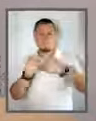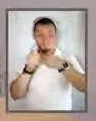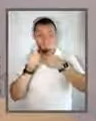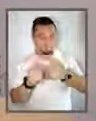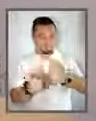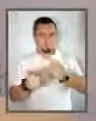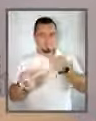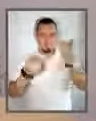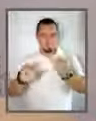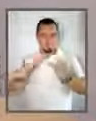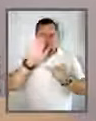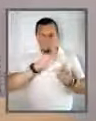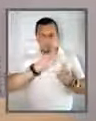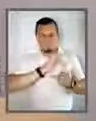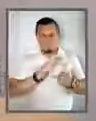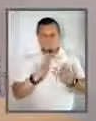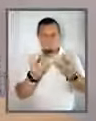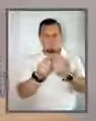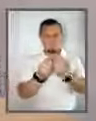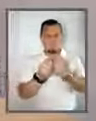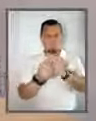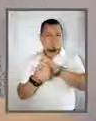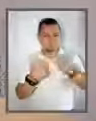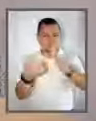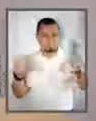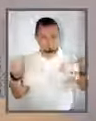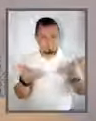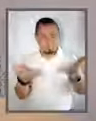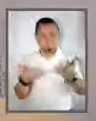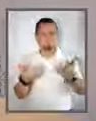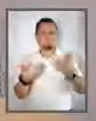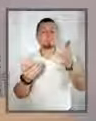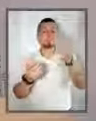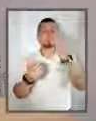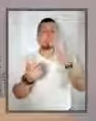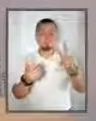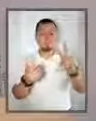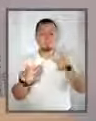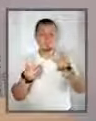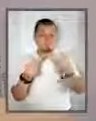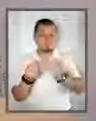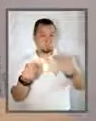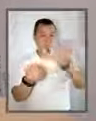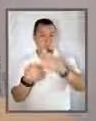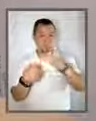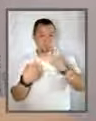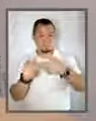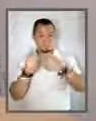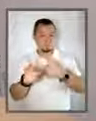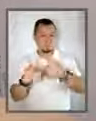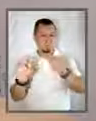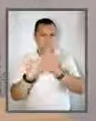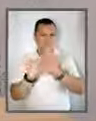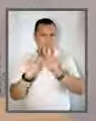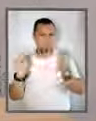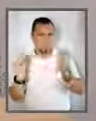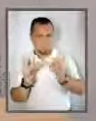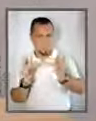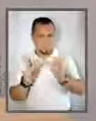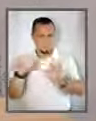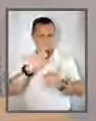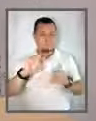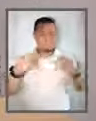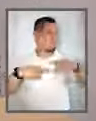las a través de estos módulos, que era lo que yo comentaba hace un momento, en Puerto Vallarta para tener los contactos de